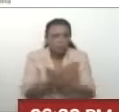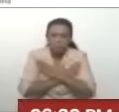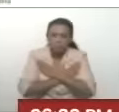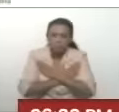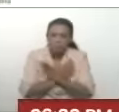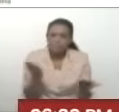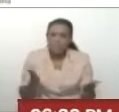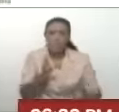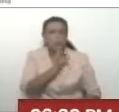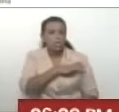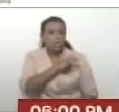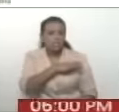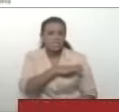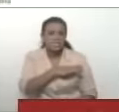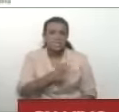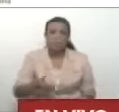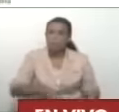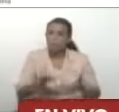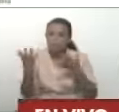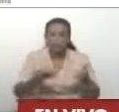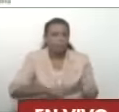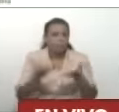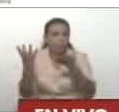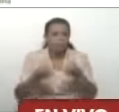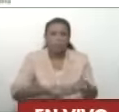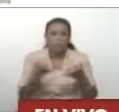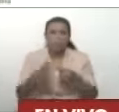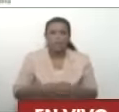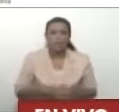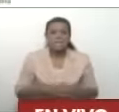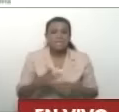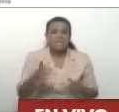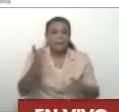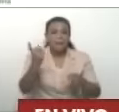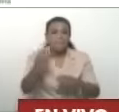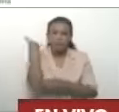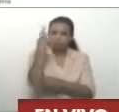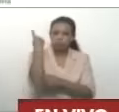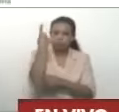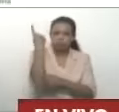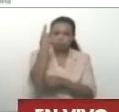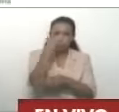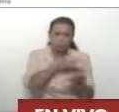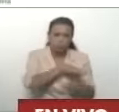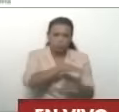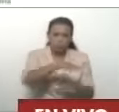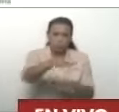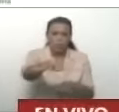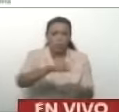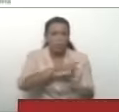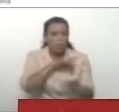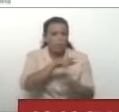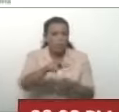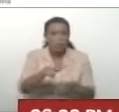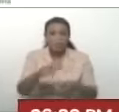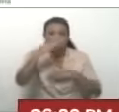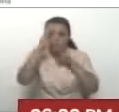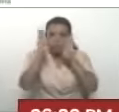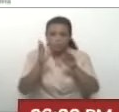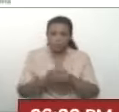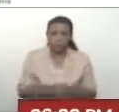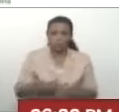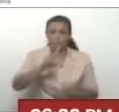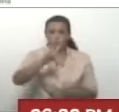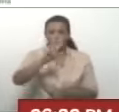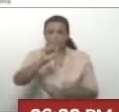solidaridad con Chile y el envío de asistencia para lo que está sucediendo en